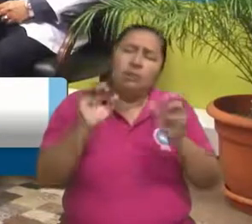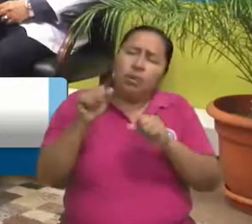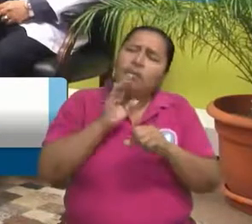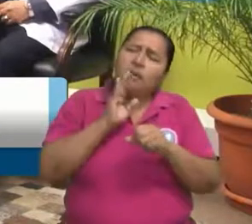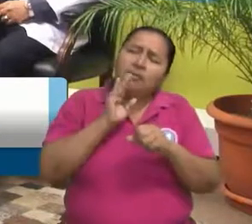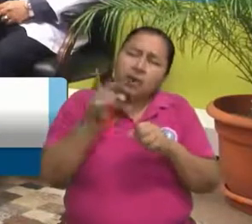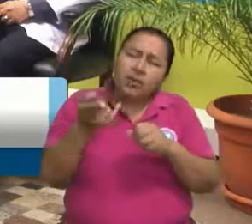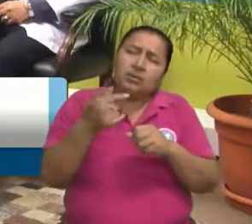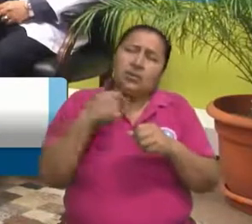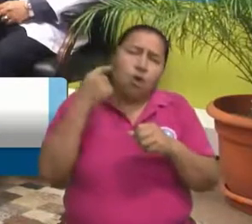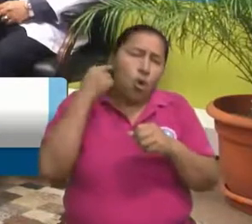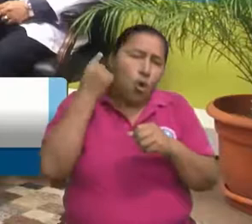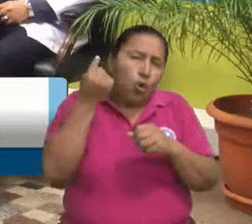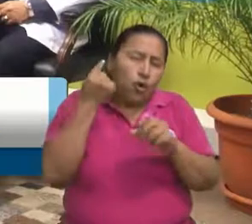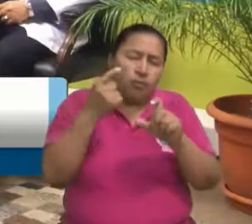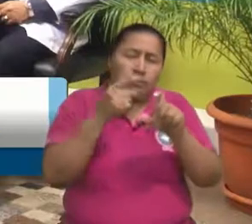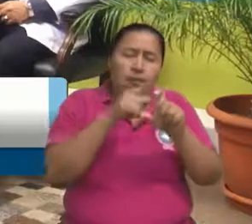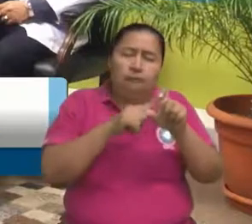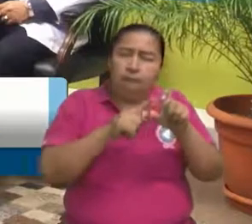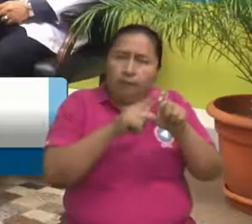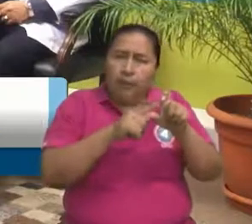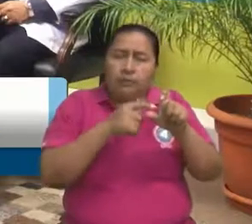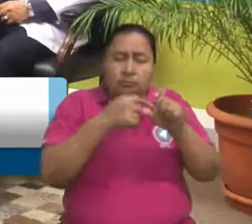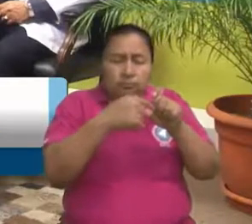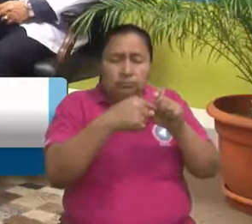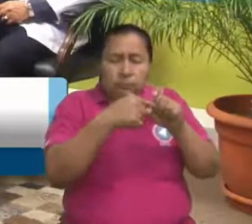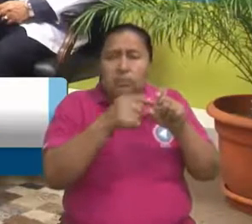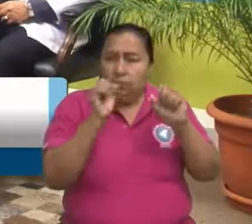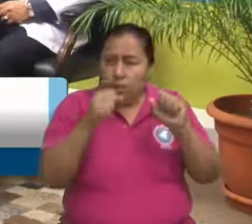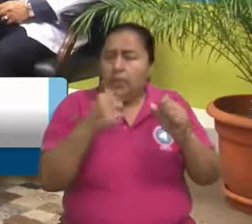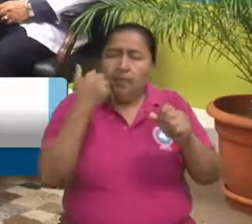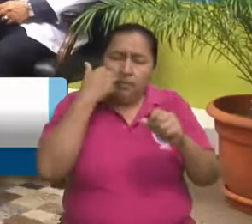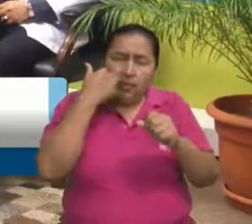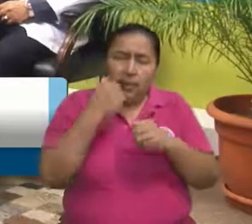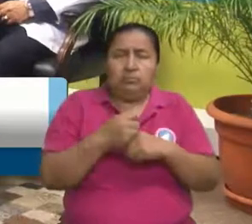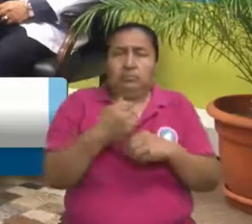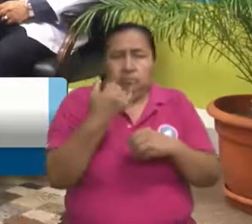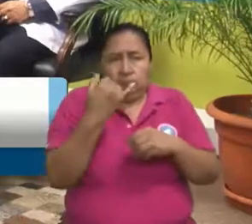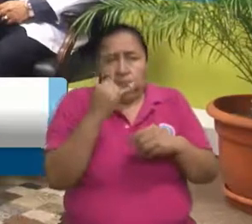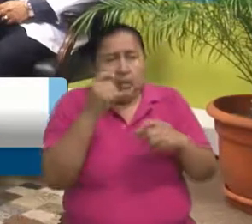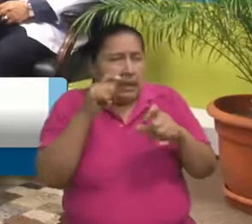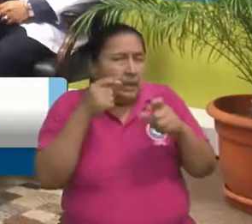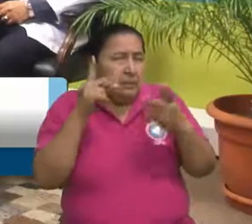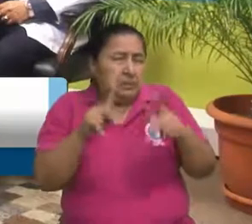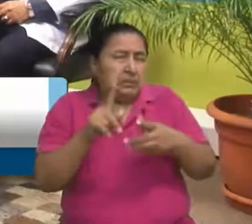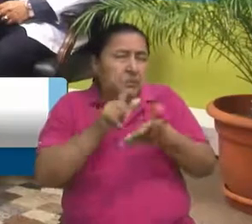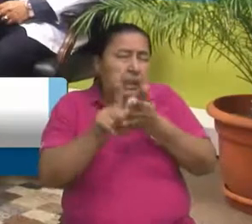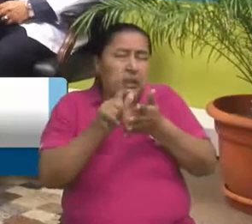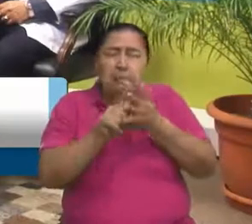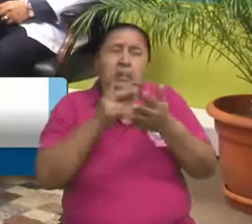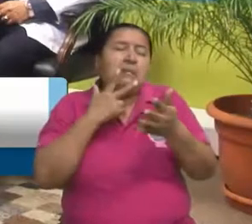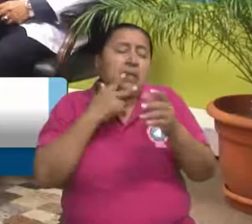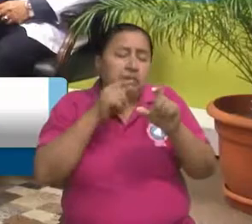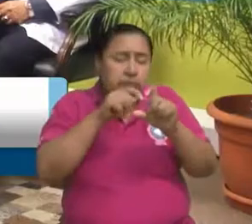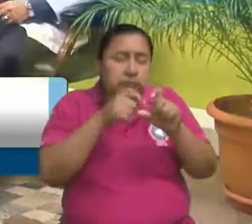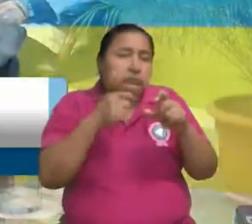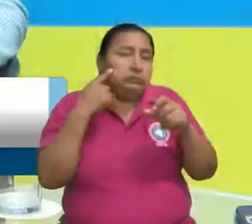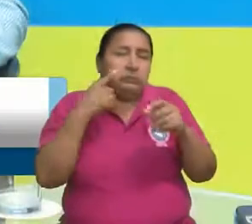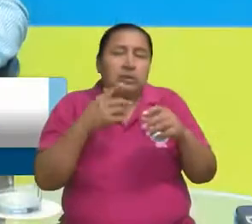externo? Que ver con la falta de limpieza, doctor. Hay personas que no limpian para nada su